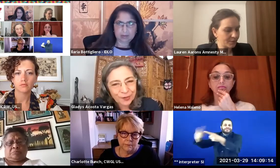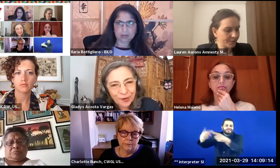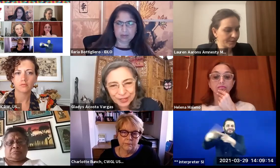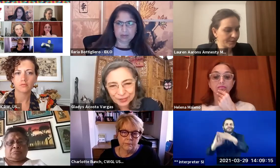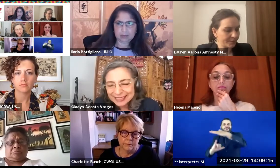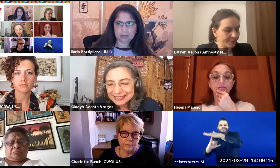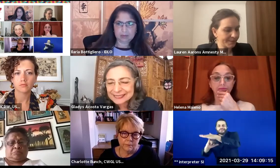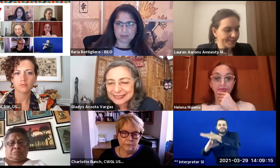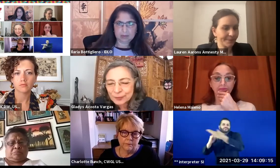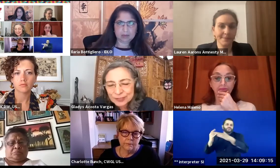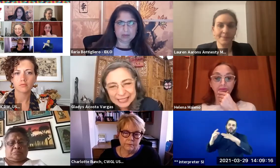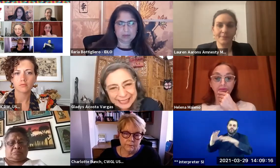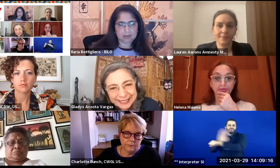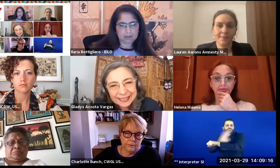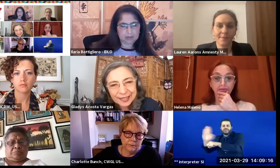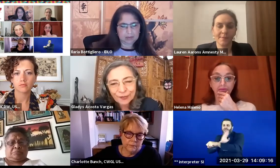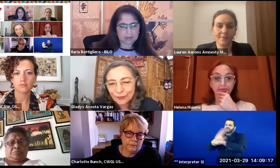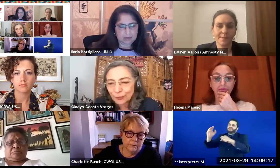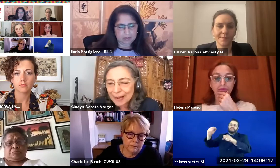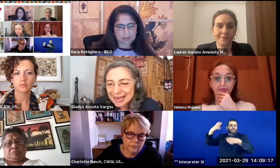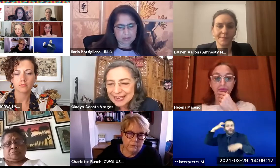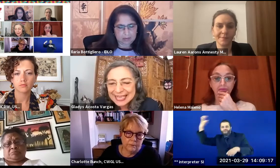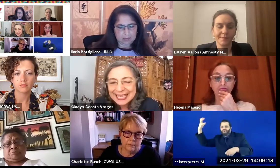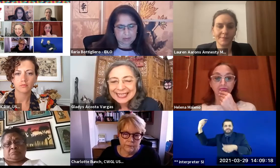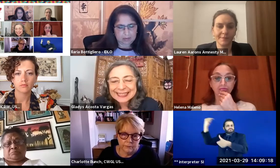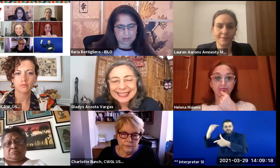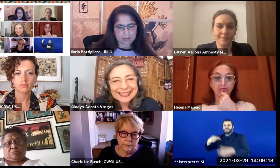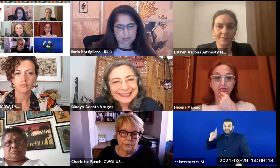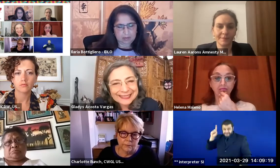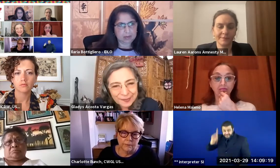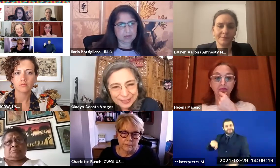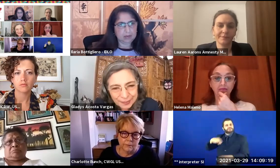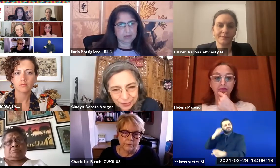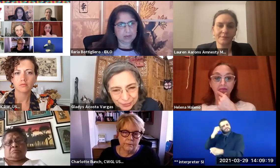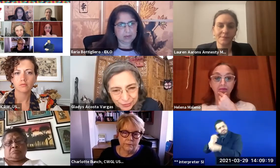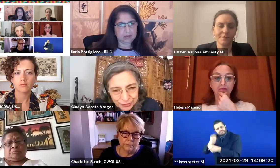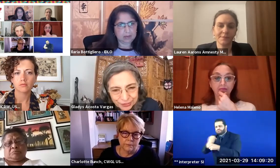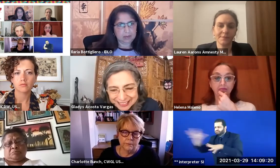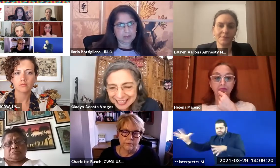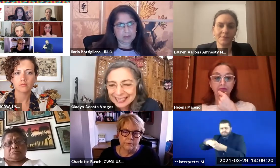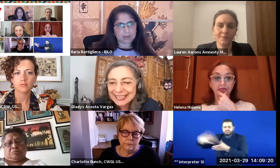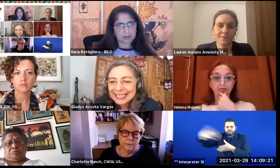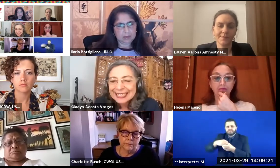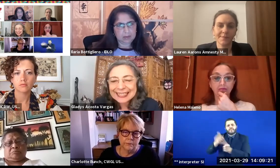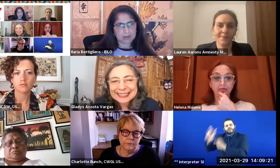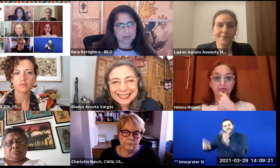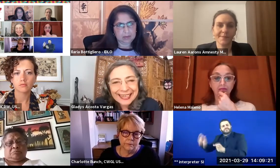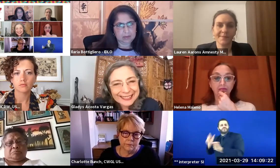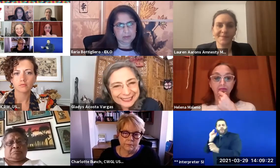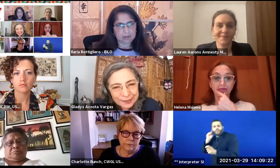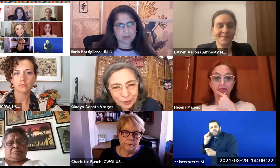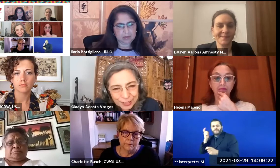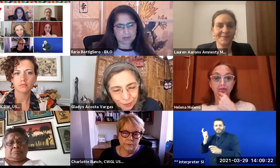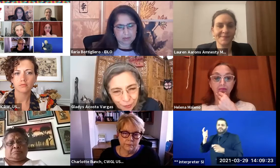sistemas económicos. Necesitamos que tengan trabajo formal, que tengan sistemas de protección social, que